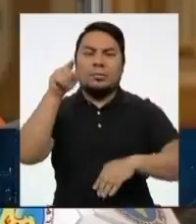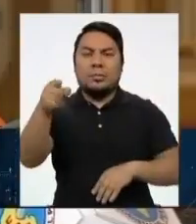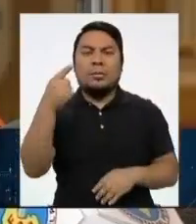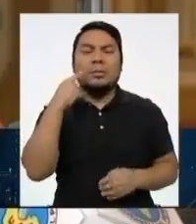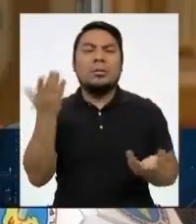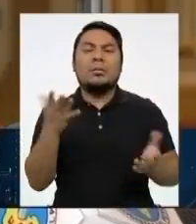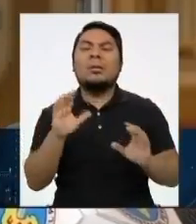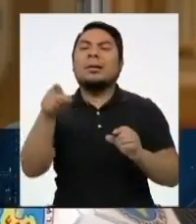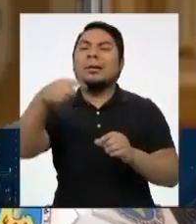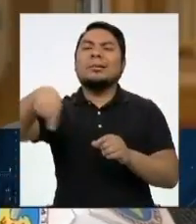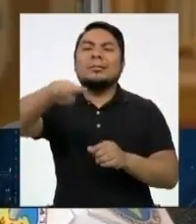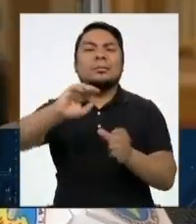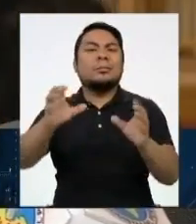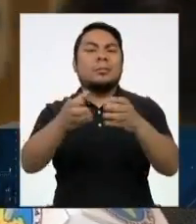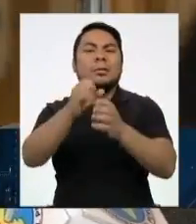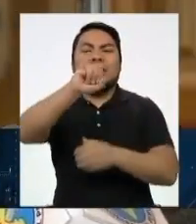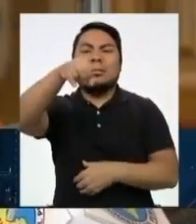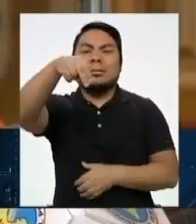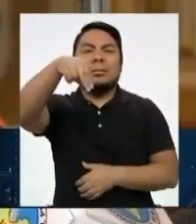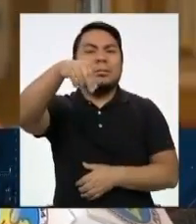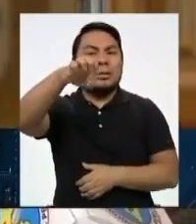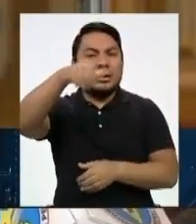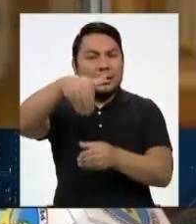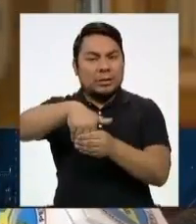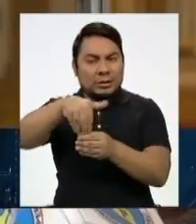entes electorales. En vez de estar